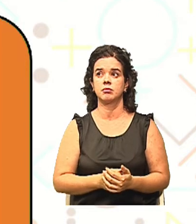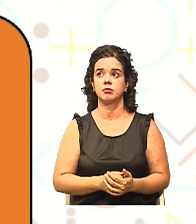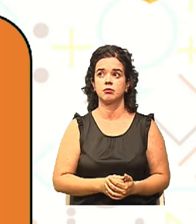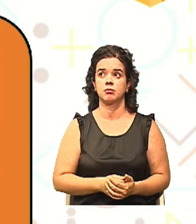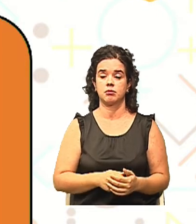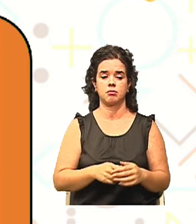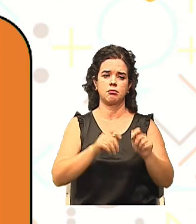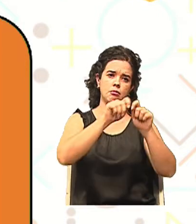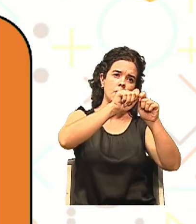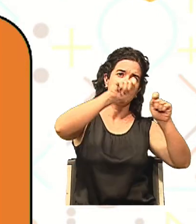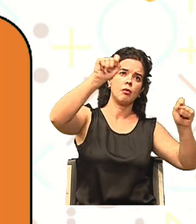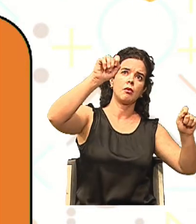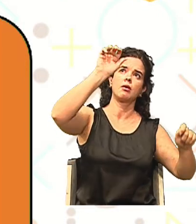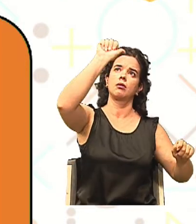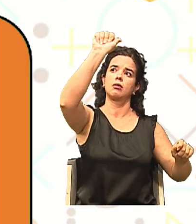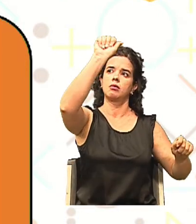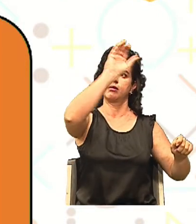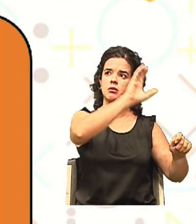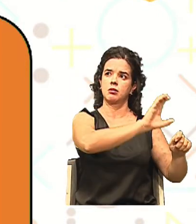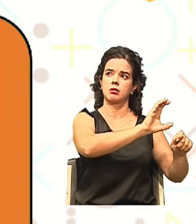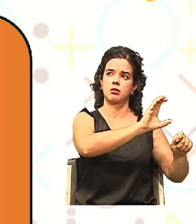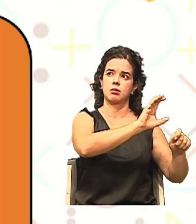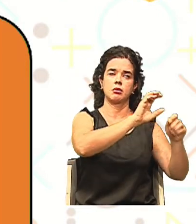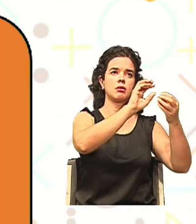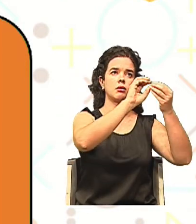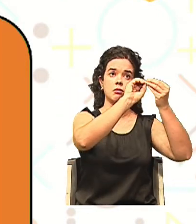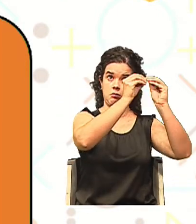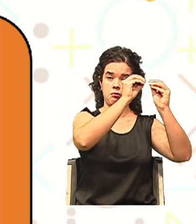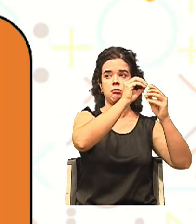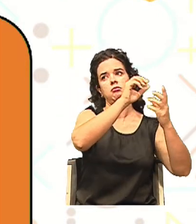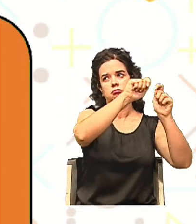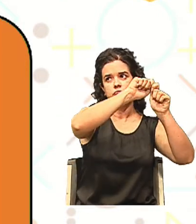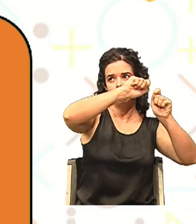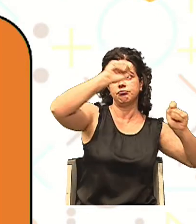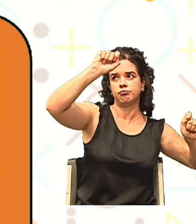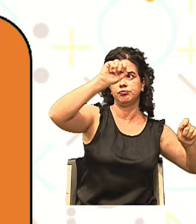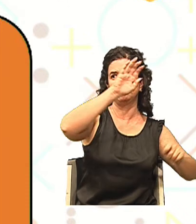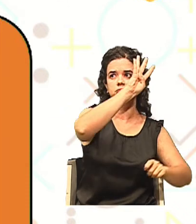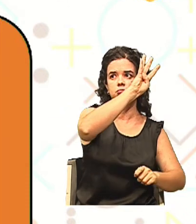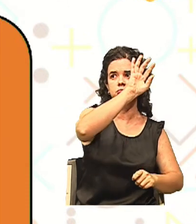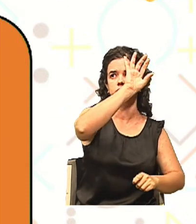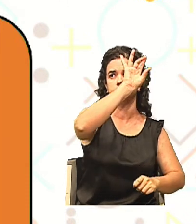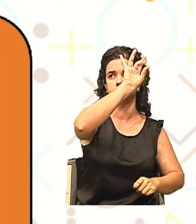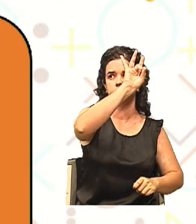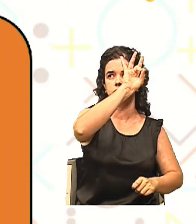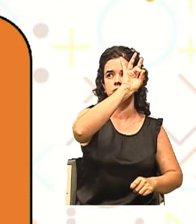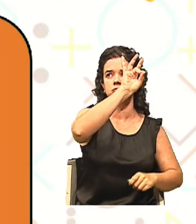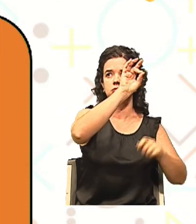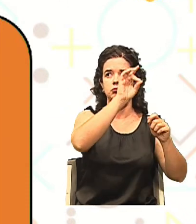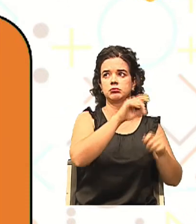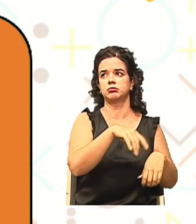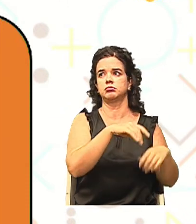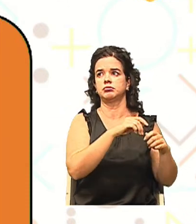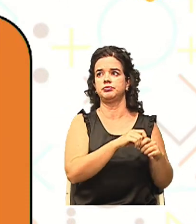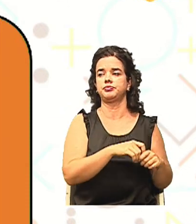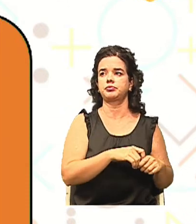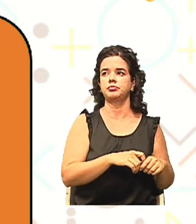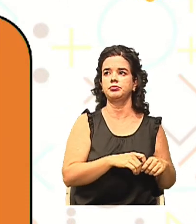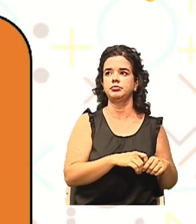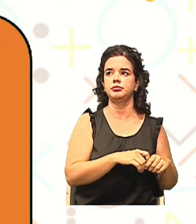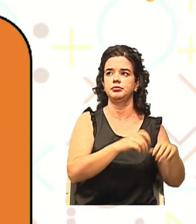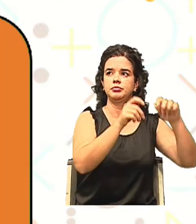AC mide 48, el lado AB mide 20 y el lado CB